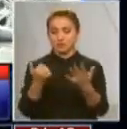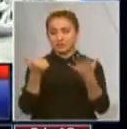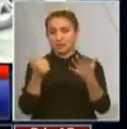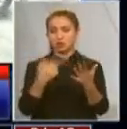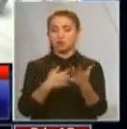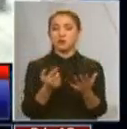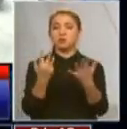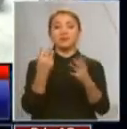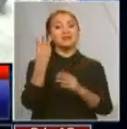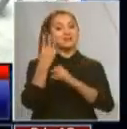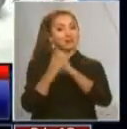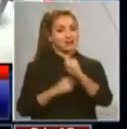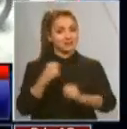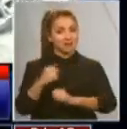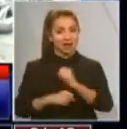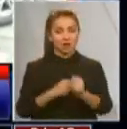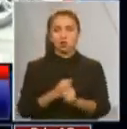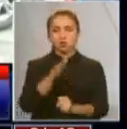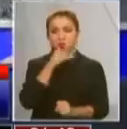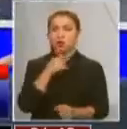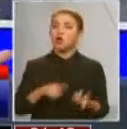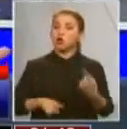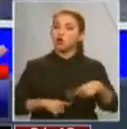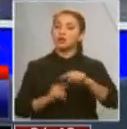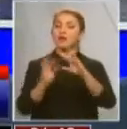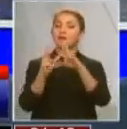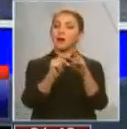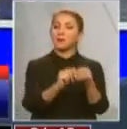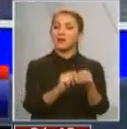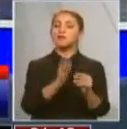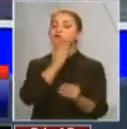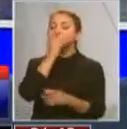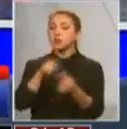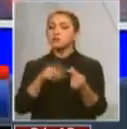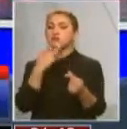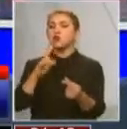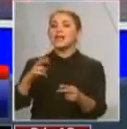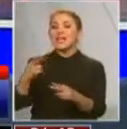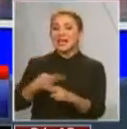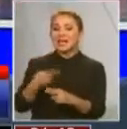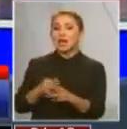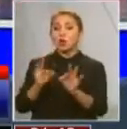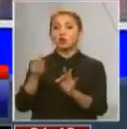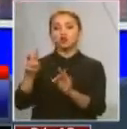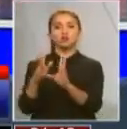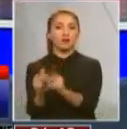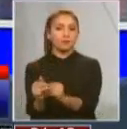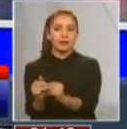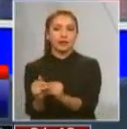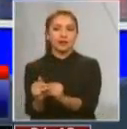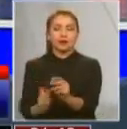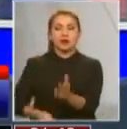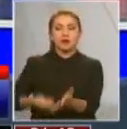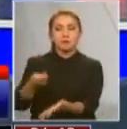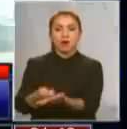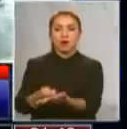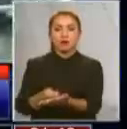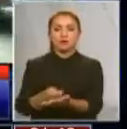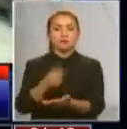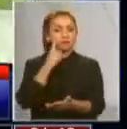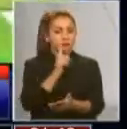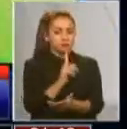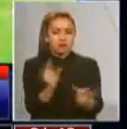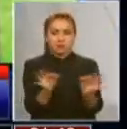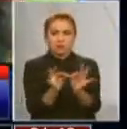fueron 3 años. ¿Y no hay otras propiedades que no sean de familiares en Punta Arenas? ¿Por qué le arrienda precisamente a sus familiares la sede? No, pero si